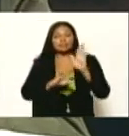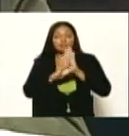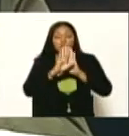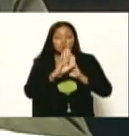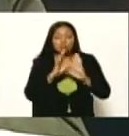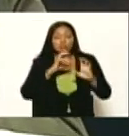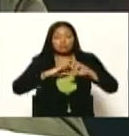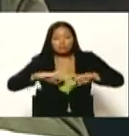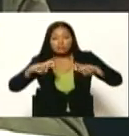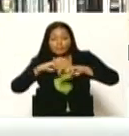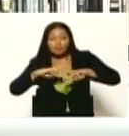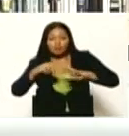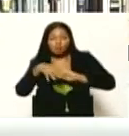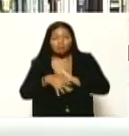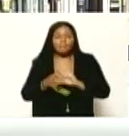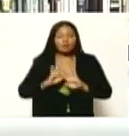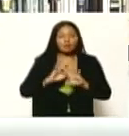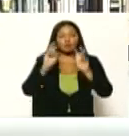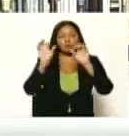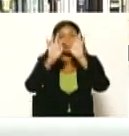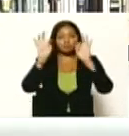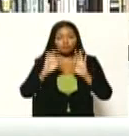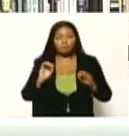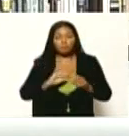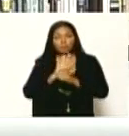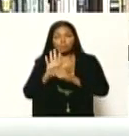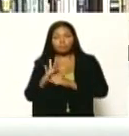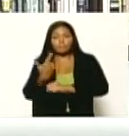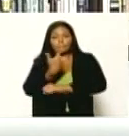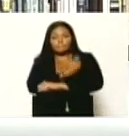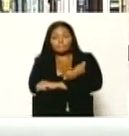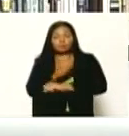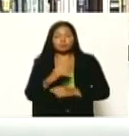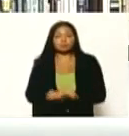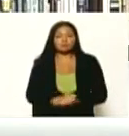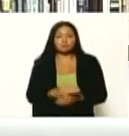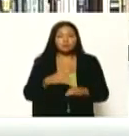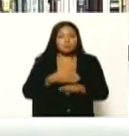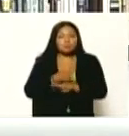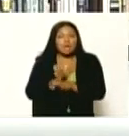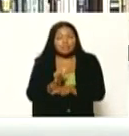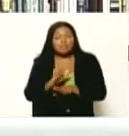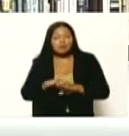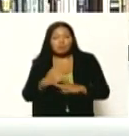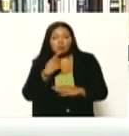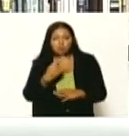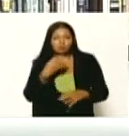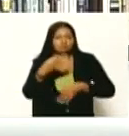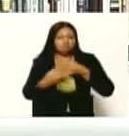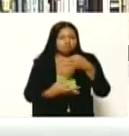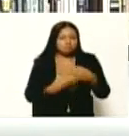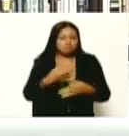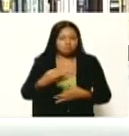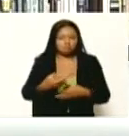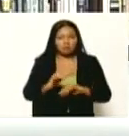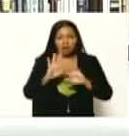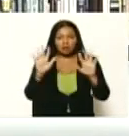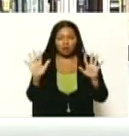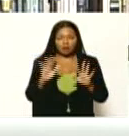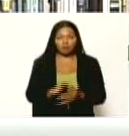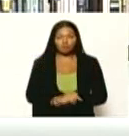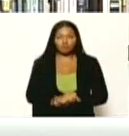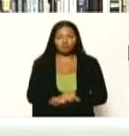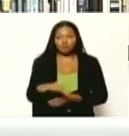variantes. Correcto, nuevas variantes en medio de un proceso de vacunación tardía, pudiéramos decir, donde